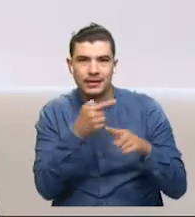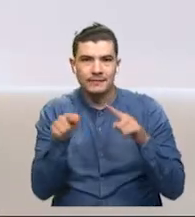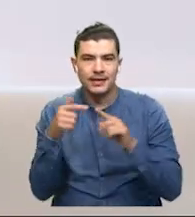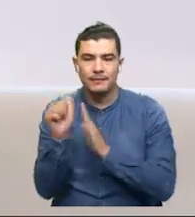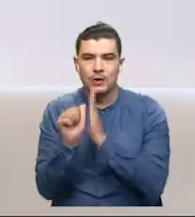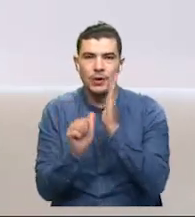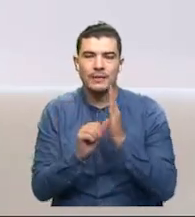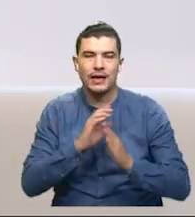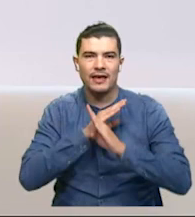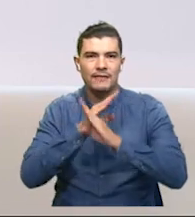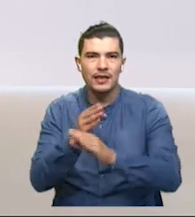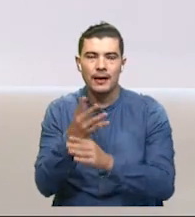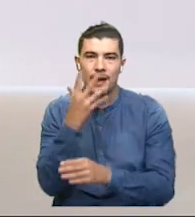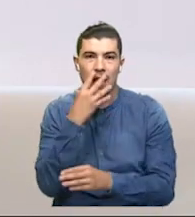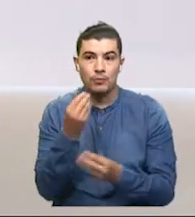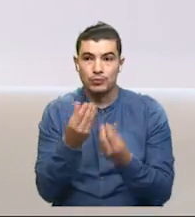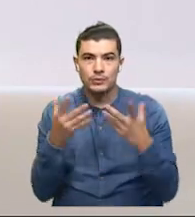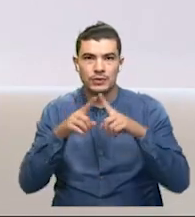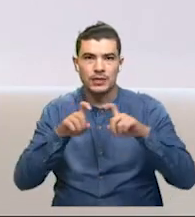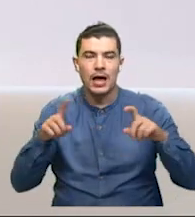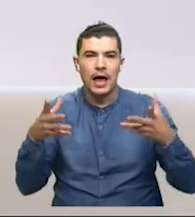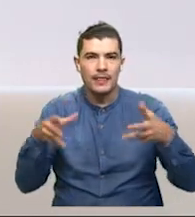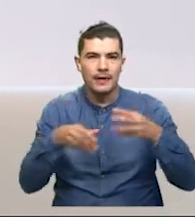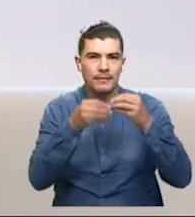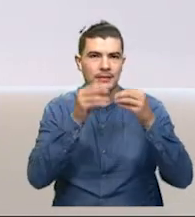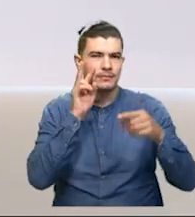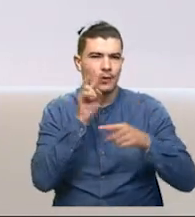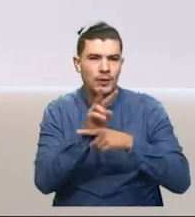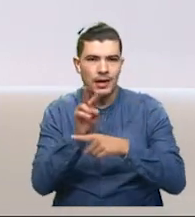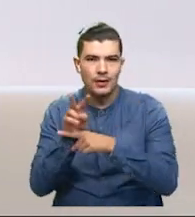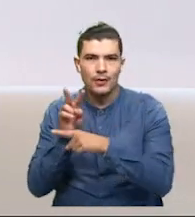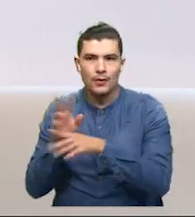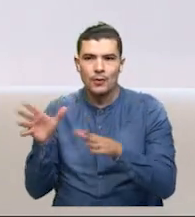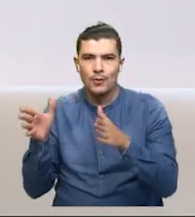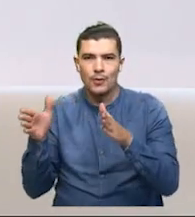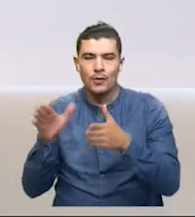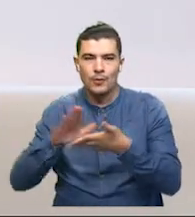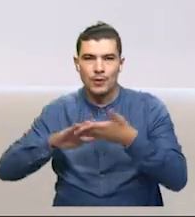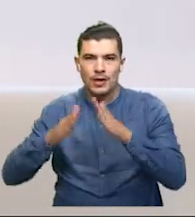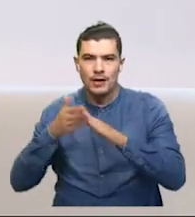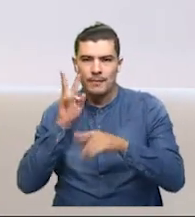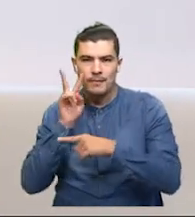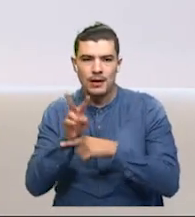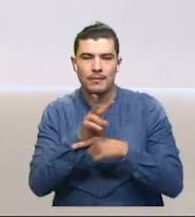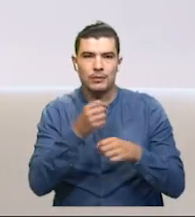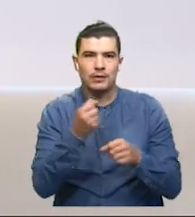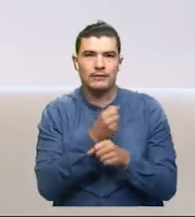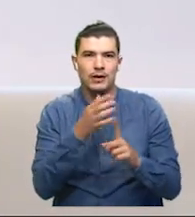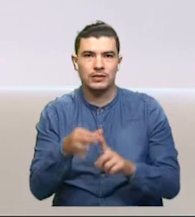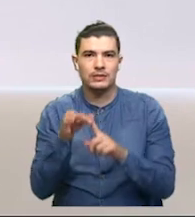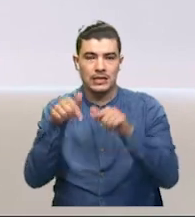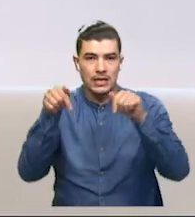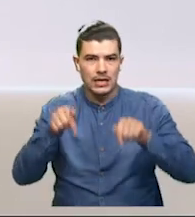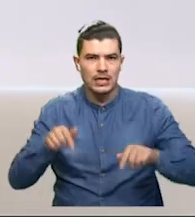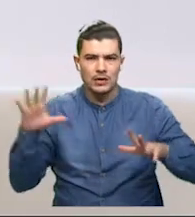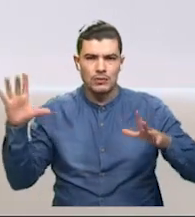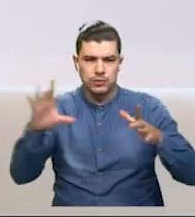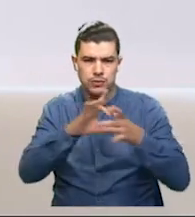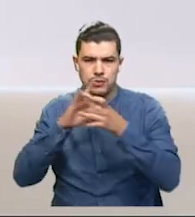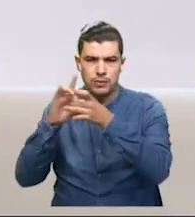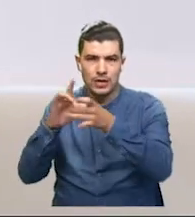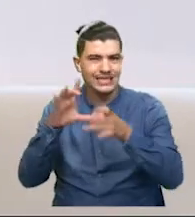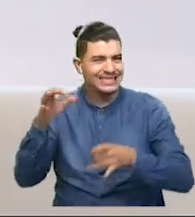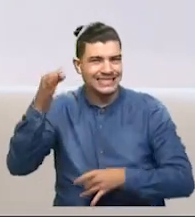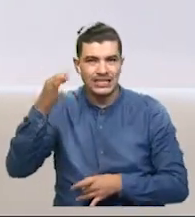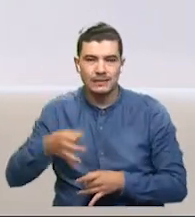por supuesto, nuestro modelo nacional de vigilancia comunitaria por cuadrantes, haciendo un trabajo muy especial. Aquí hay una articulación constante con todas